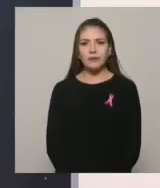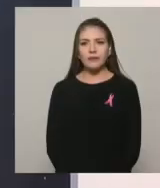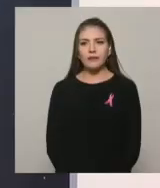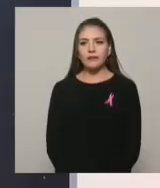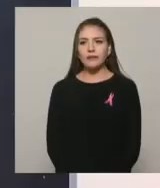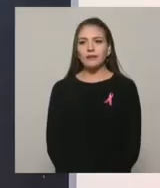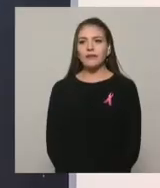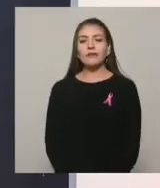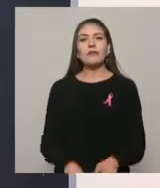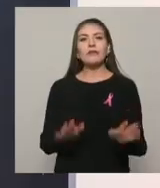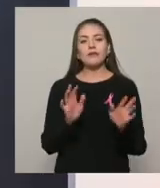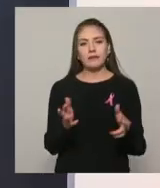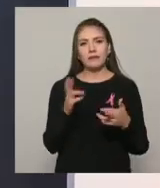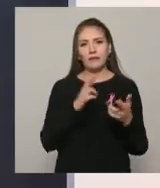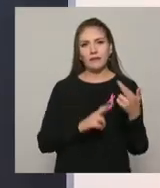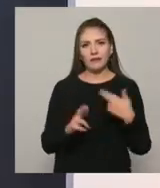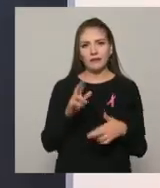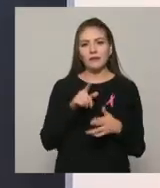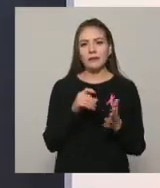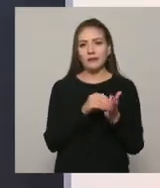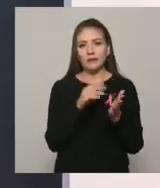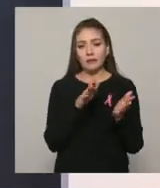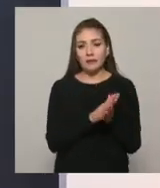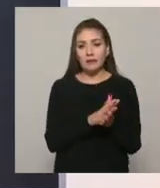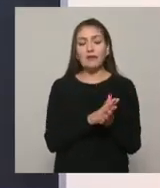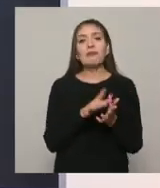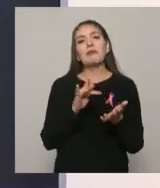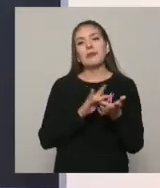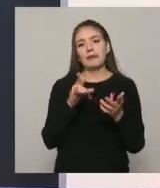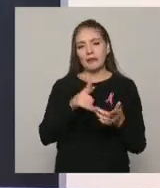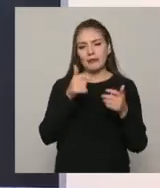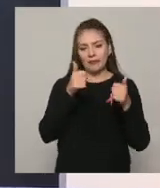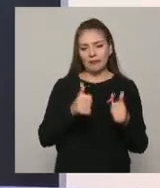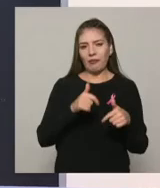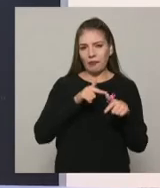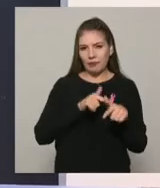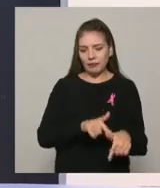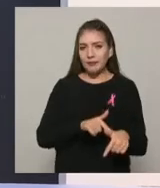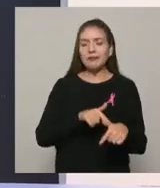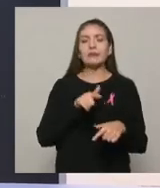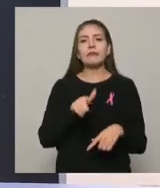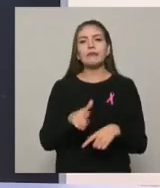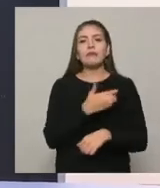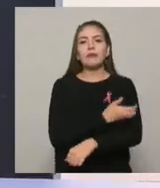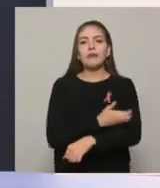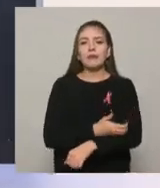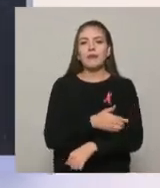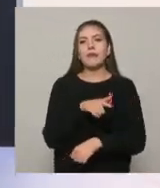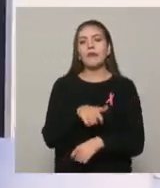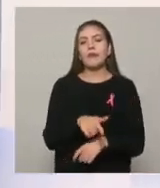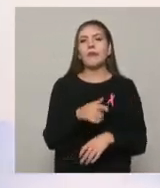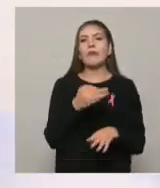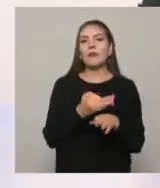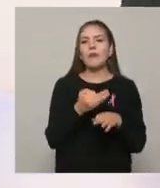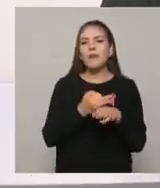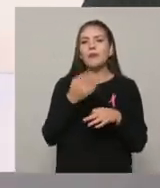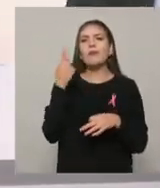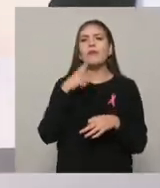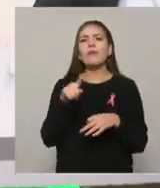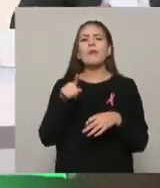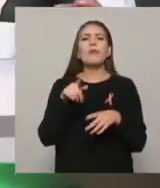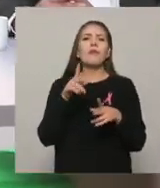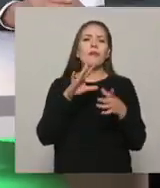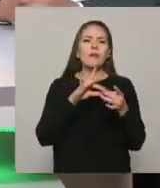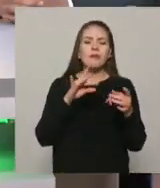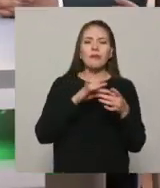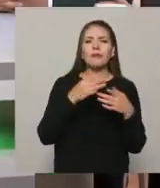Estamos de vuelta en Agenda y Contexto. Gracias por permanecer con nosotros, acompañándonos en esta hora para hablar de periodismo y ciencia en la Ciudad de México.